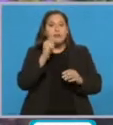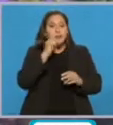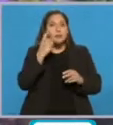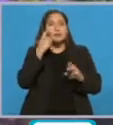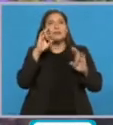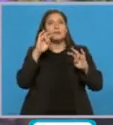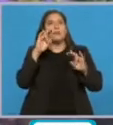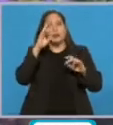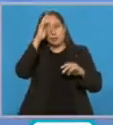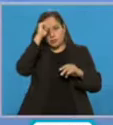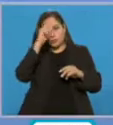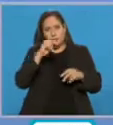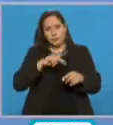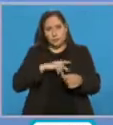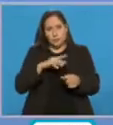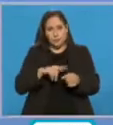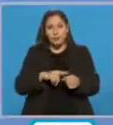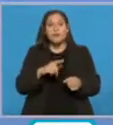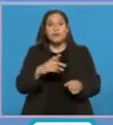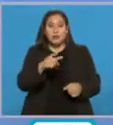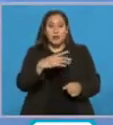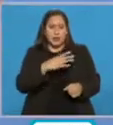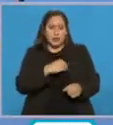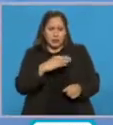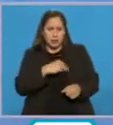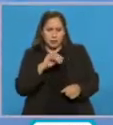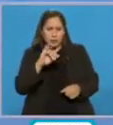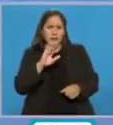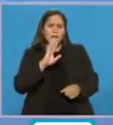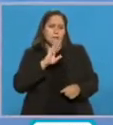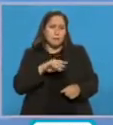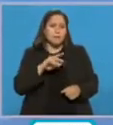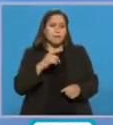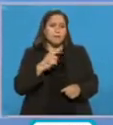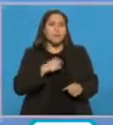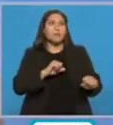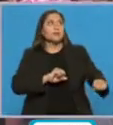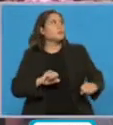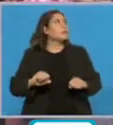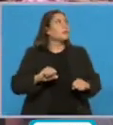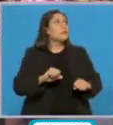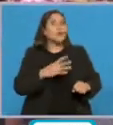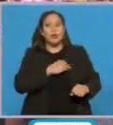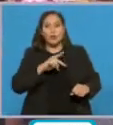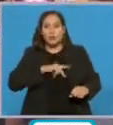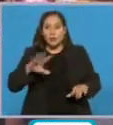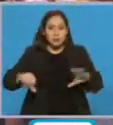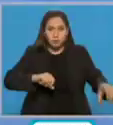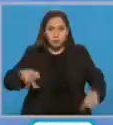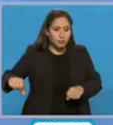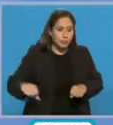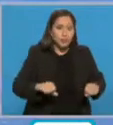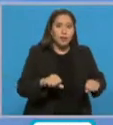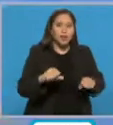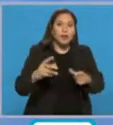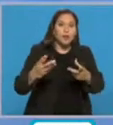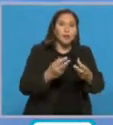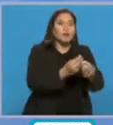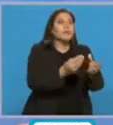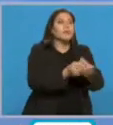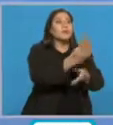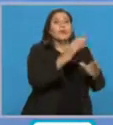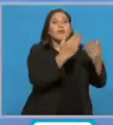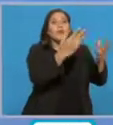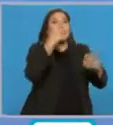mira, es que cuando los que tenemos hijos y está mal, a veces cuando, exacto, por ejemplo, empieza a temblar, entonces agarras a tus hijos y dices, vámonos. Y en un momento